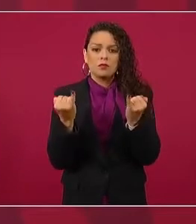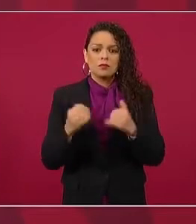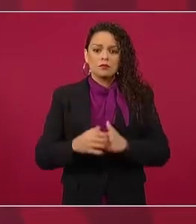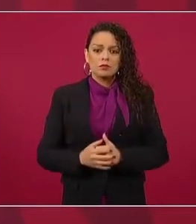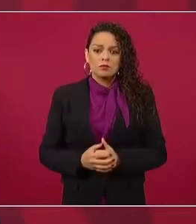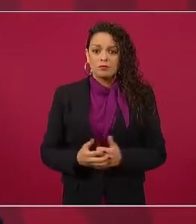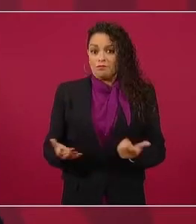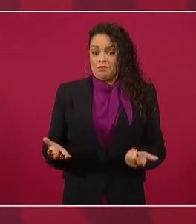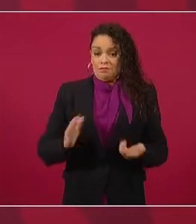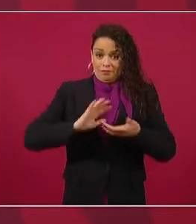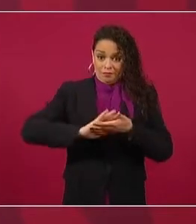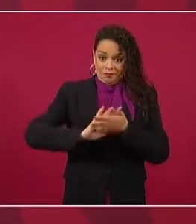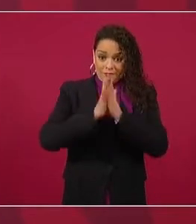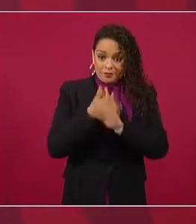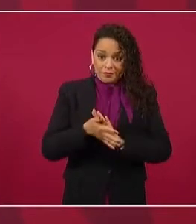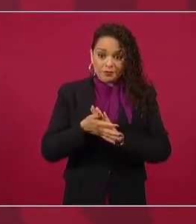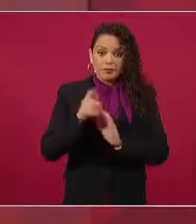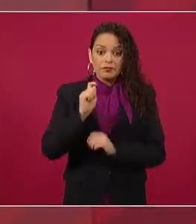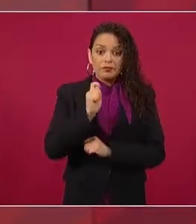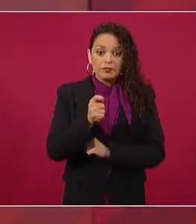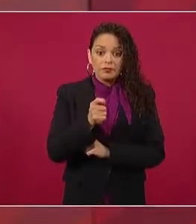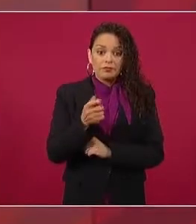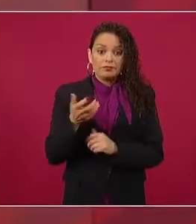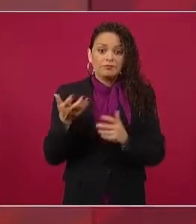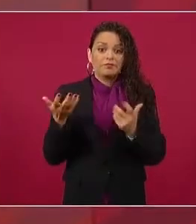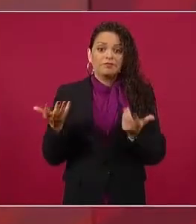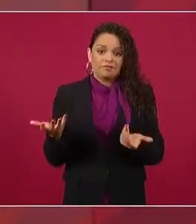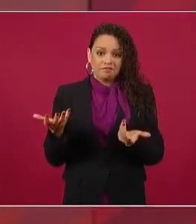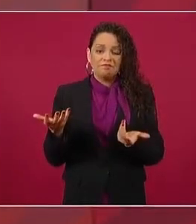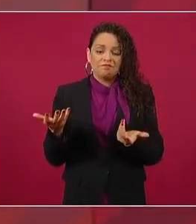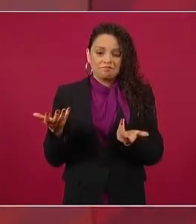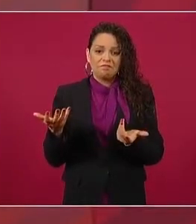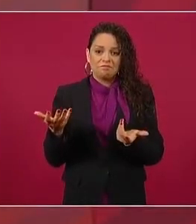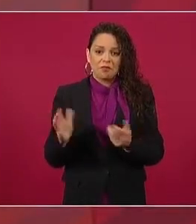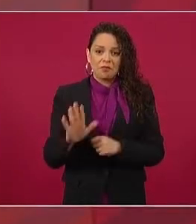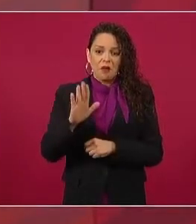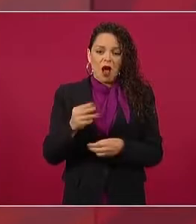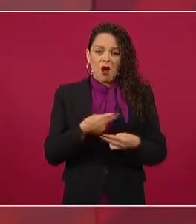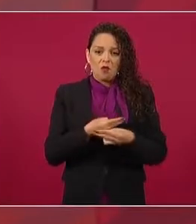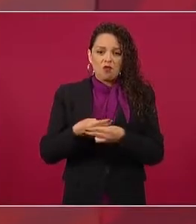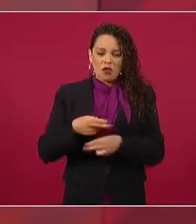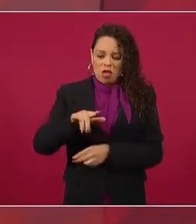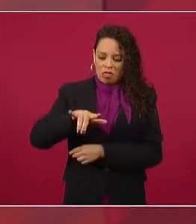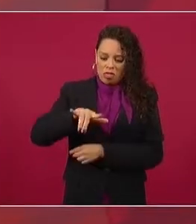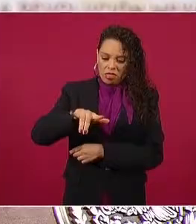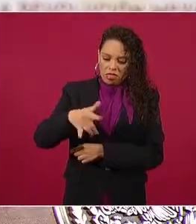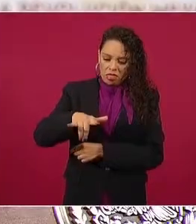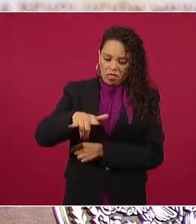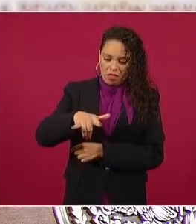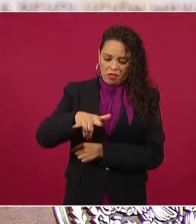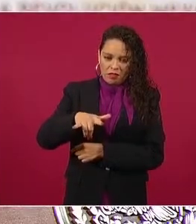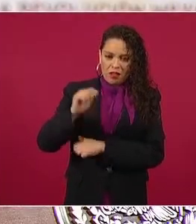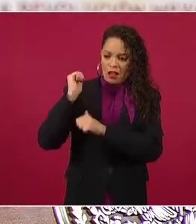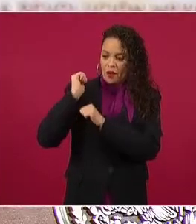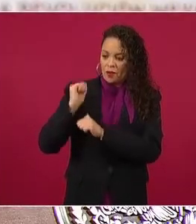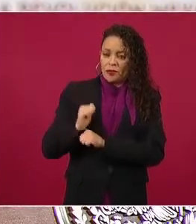Se convierten en peleles, en títeres las autoridades.